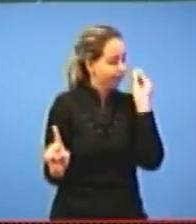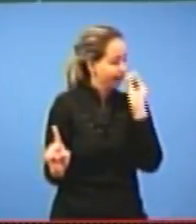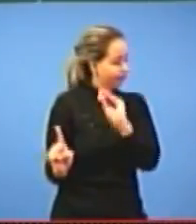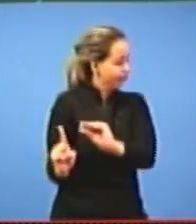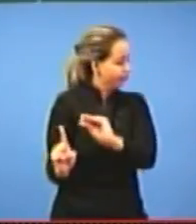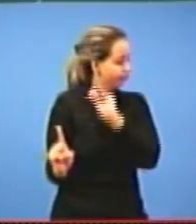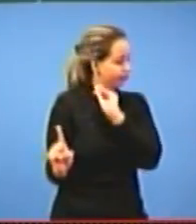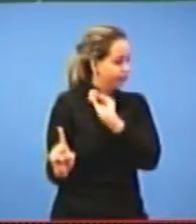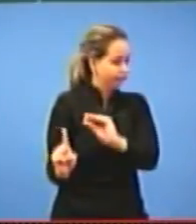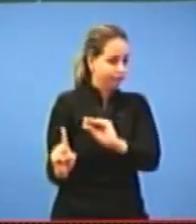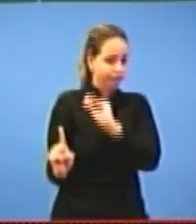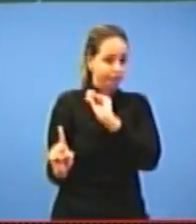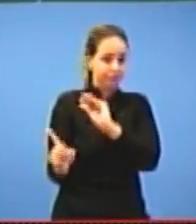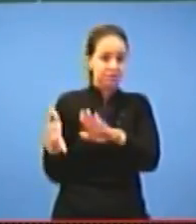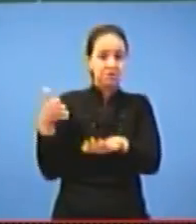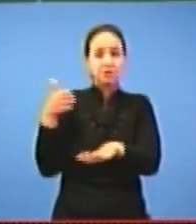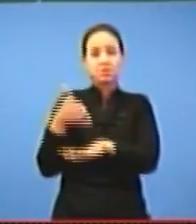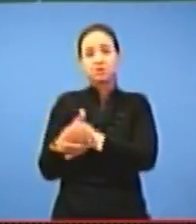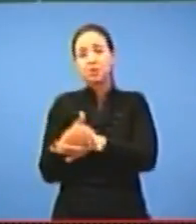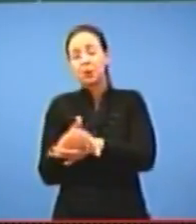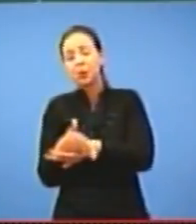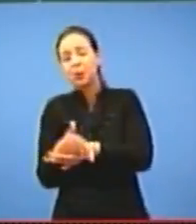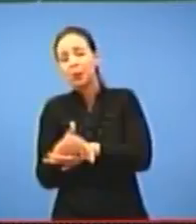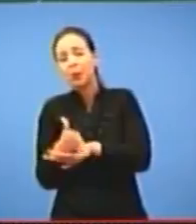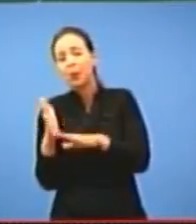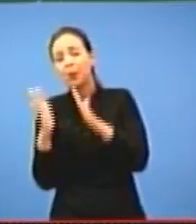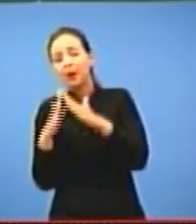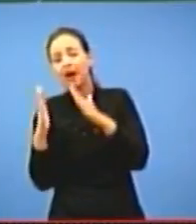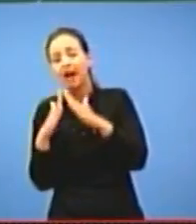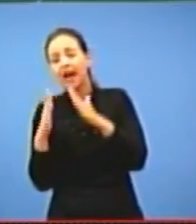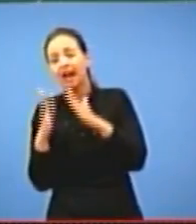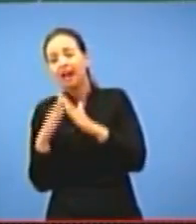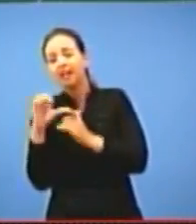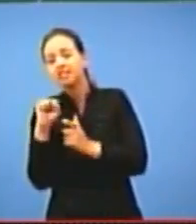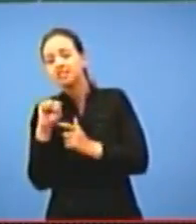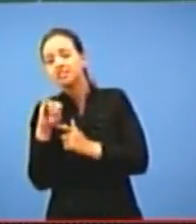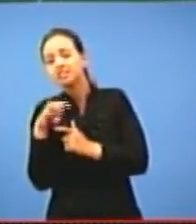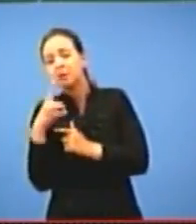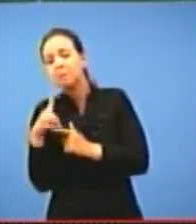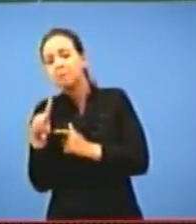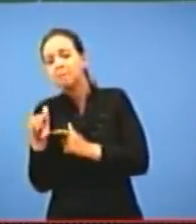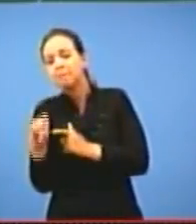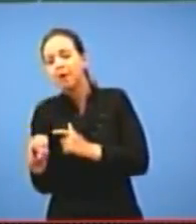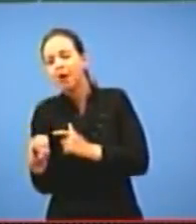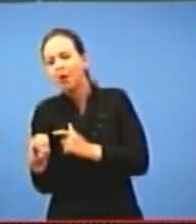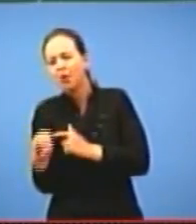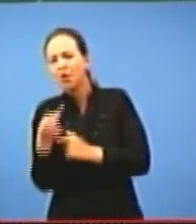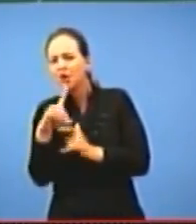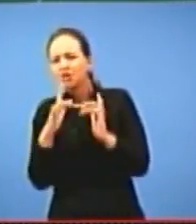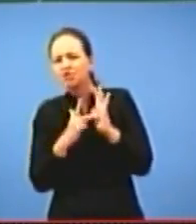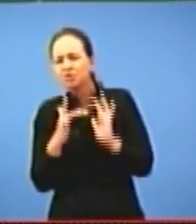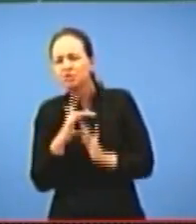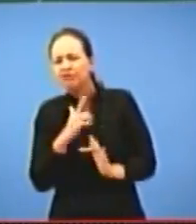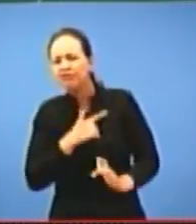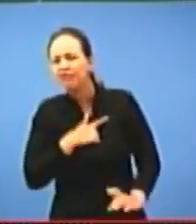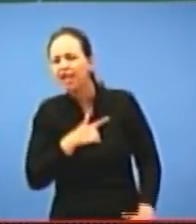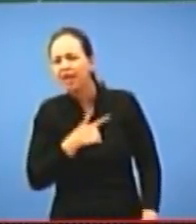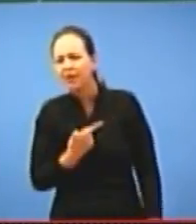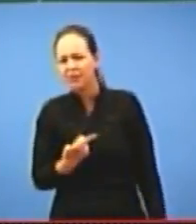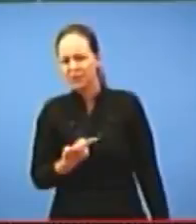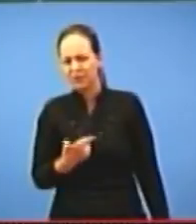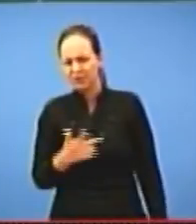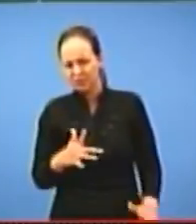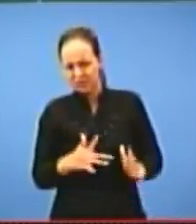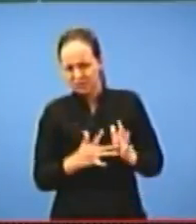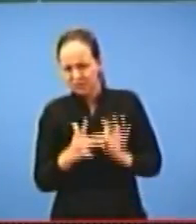Rechazado. Llegó a la casa de Simón. Simón no quiso dar ni un beso a él. Jesús era feo, mis hermanos. Era un hombre muy